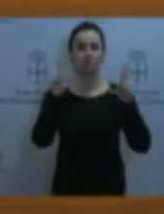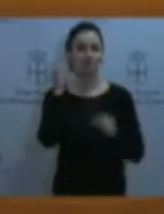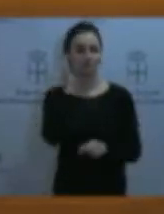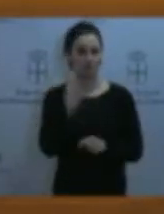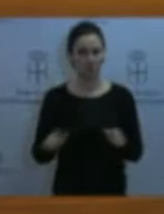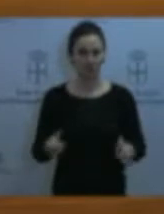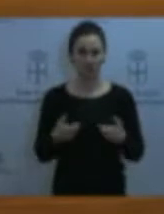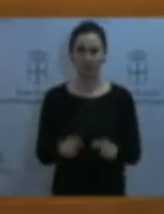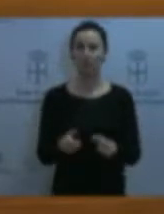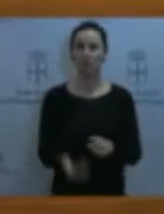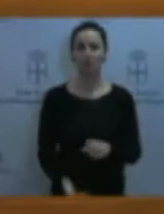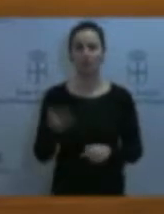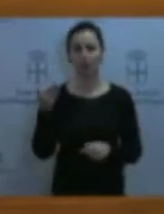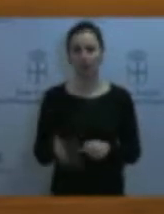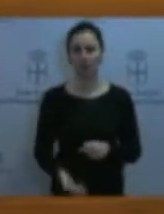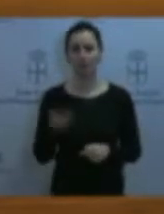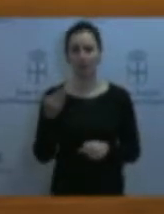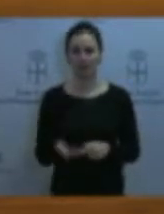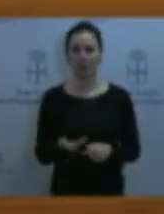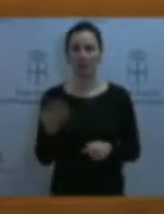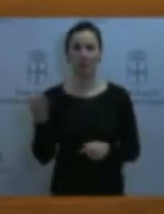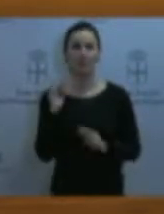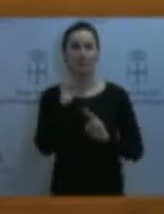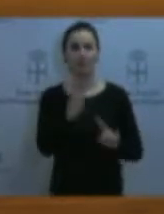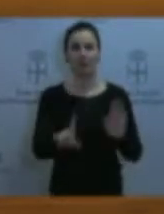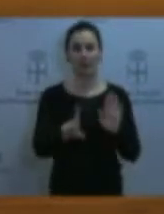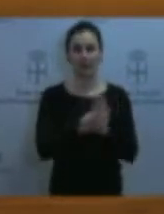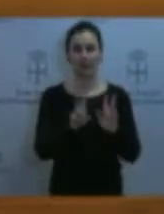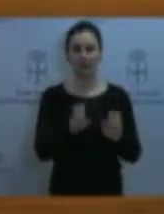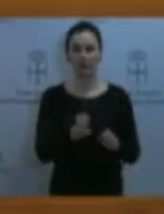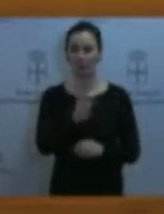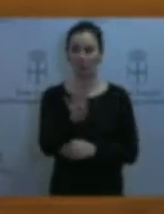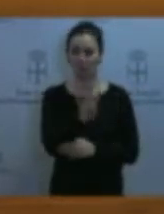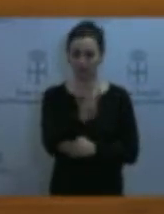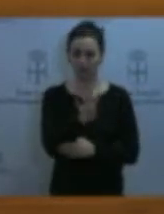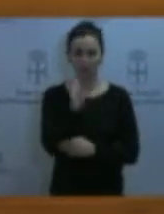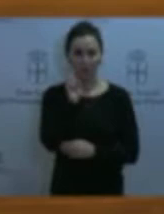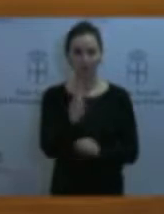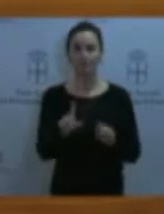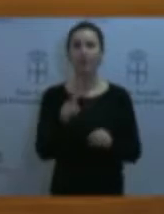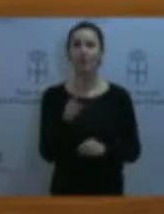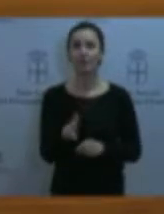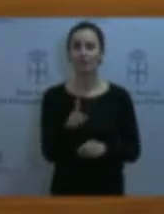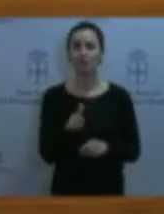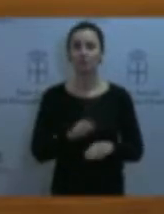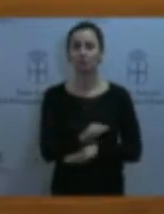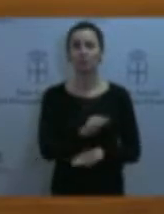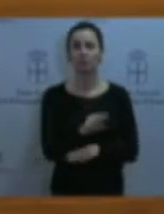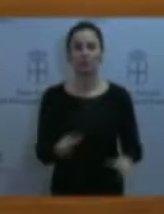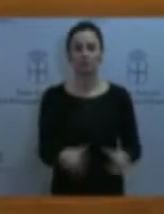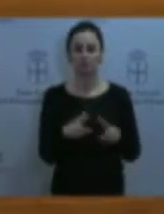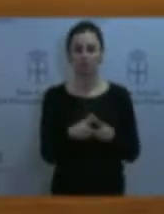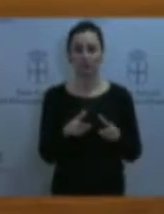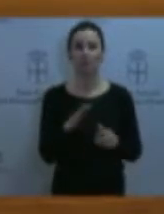reflejarlo a través de una ley. El título 4 contempla derechos y prestaciones sociales en favor de la igualdad. Hacer efectivo lo que piden